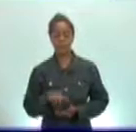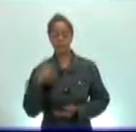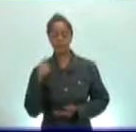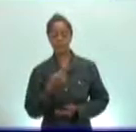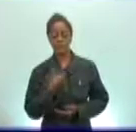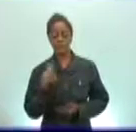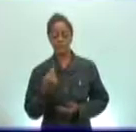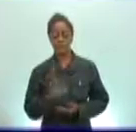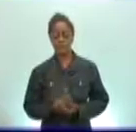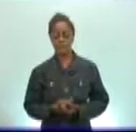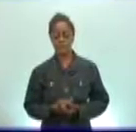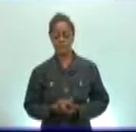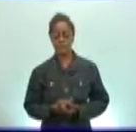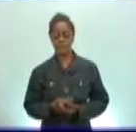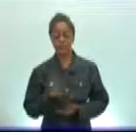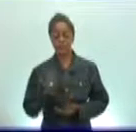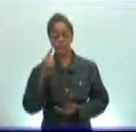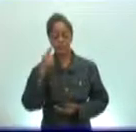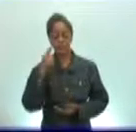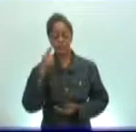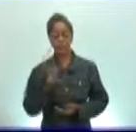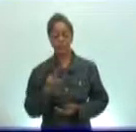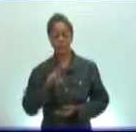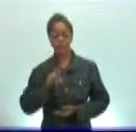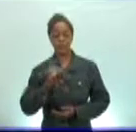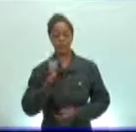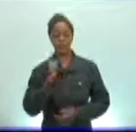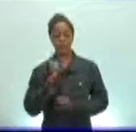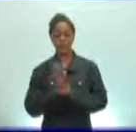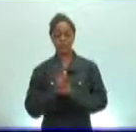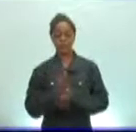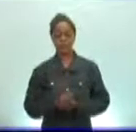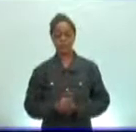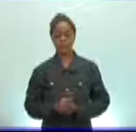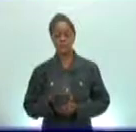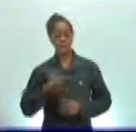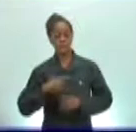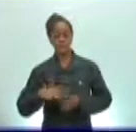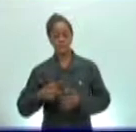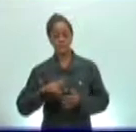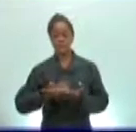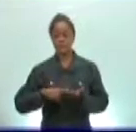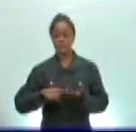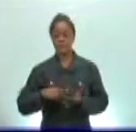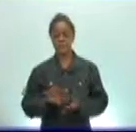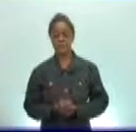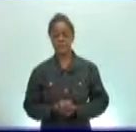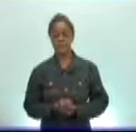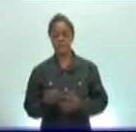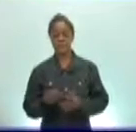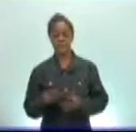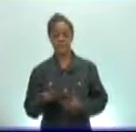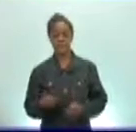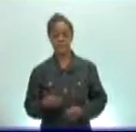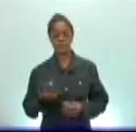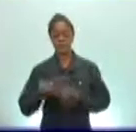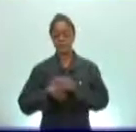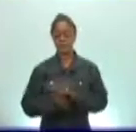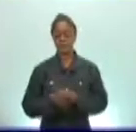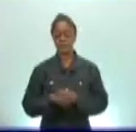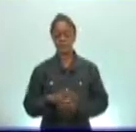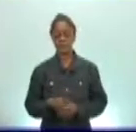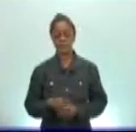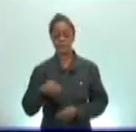Nosotros nos vemos en un nuevo encuentro la próxima semana para que sigan profundizando